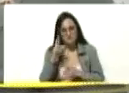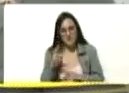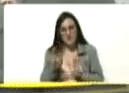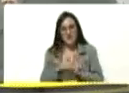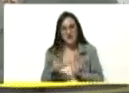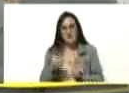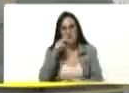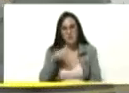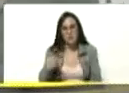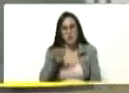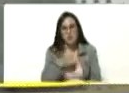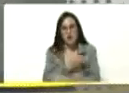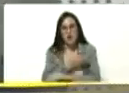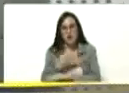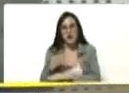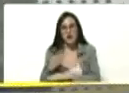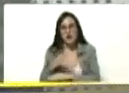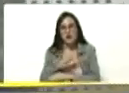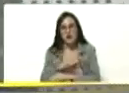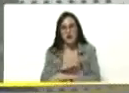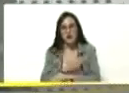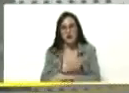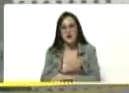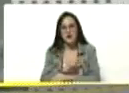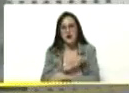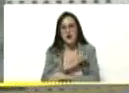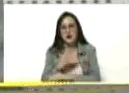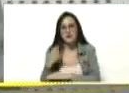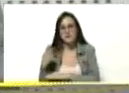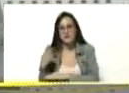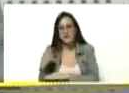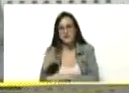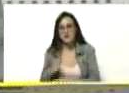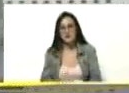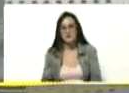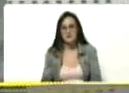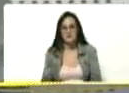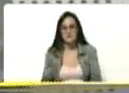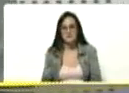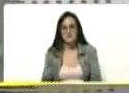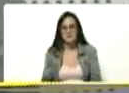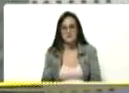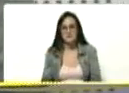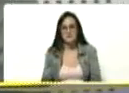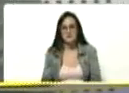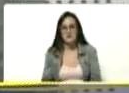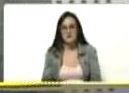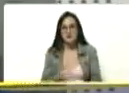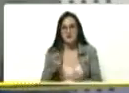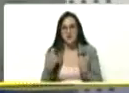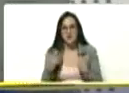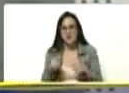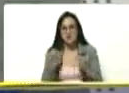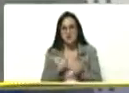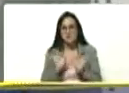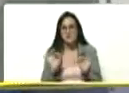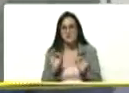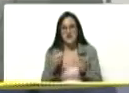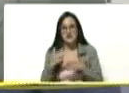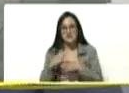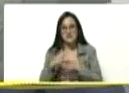pueblos del Caribe, special and differential treatment, a tener un tratamiento especial y